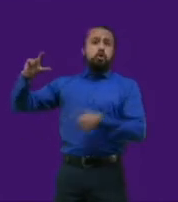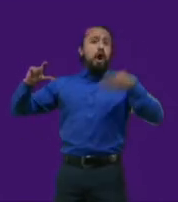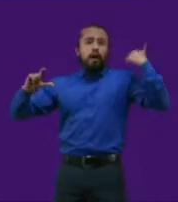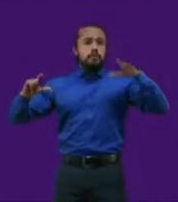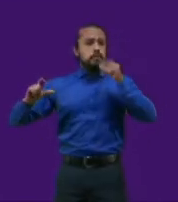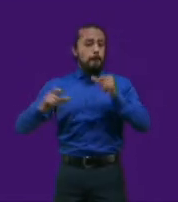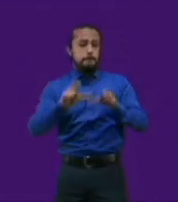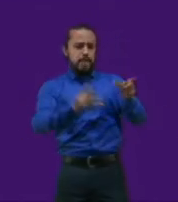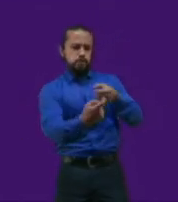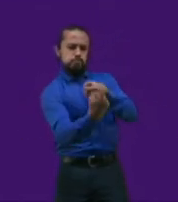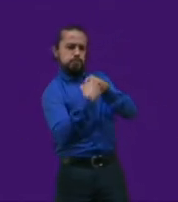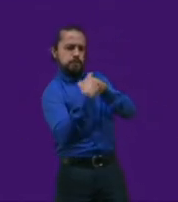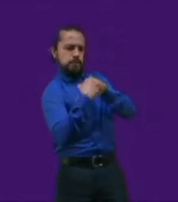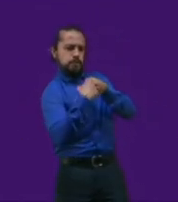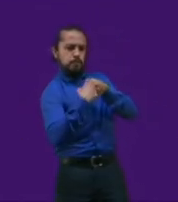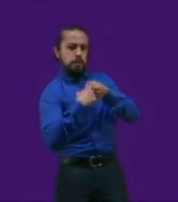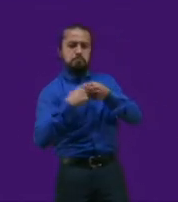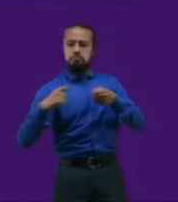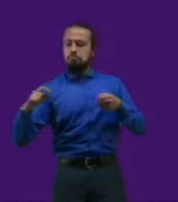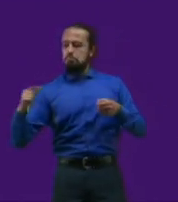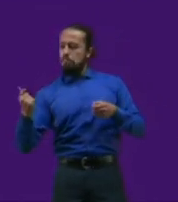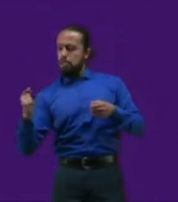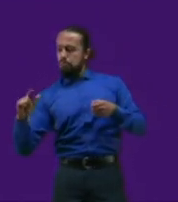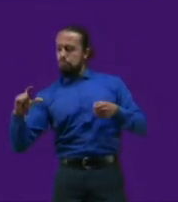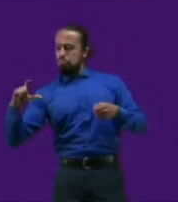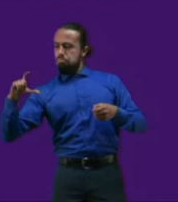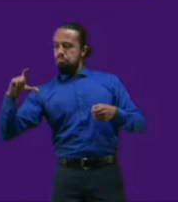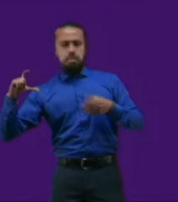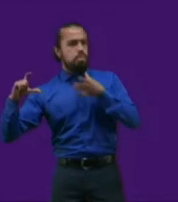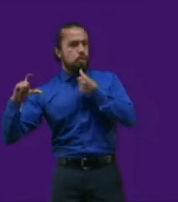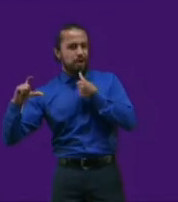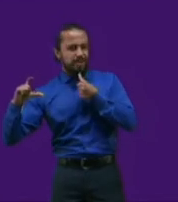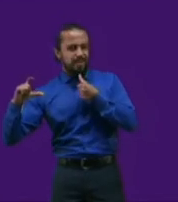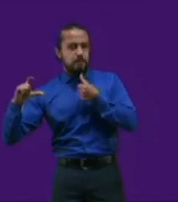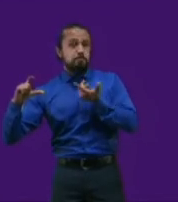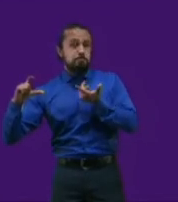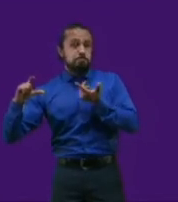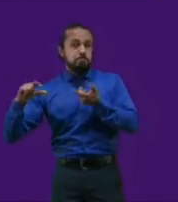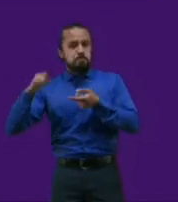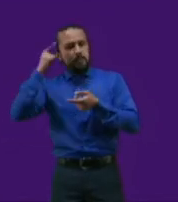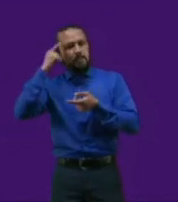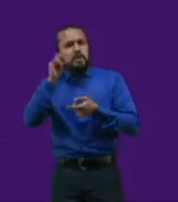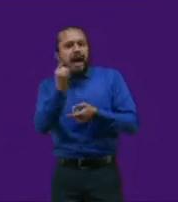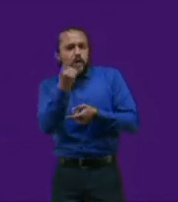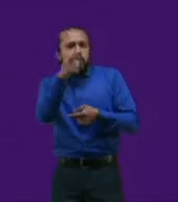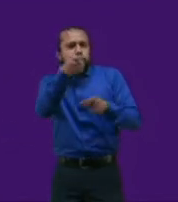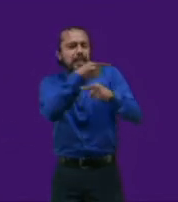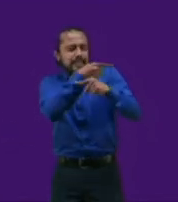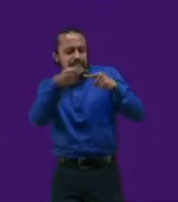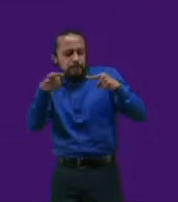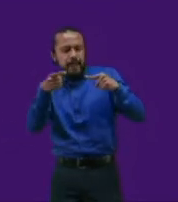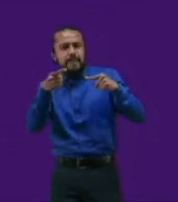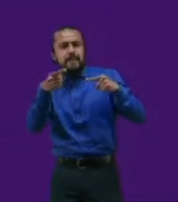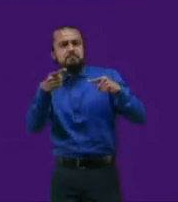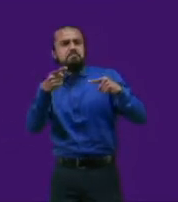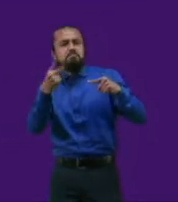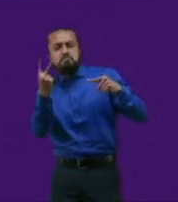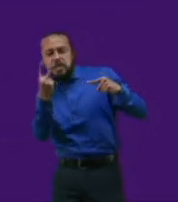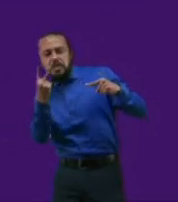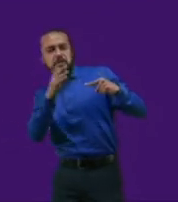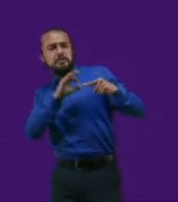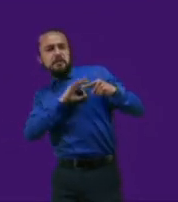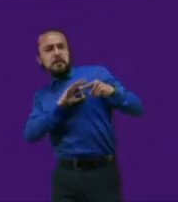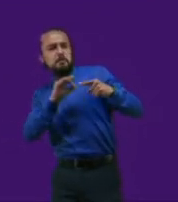creo que también vale la pena, si uno le sobra un ratico de la semana, ver cómo vas a monetizar